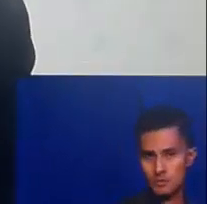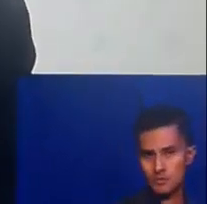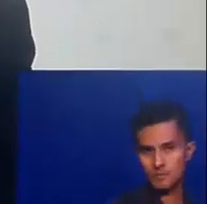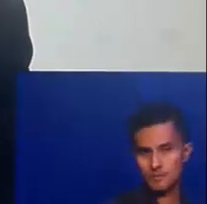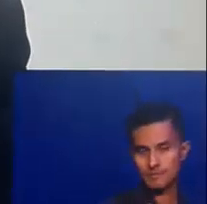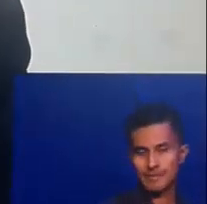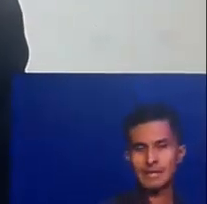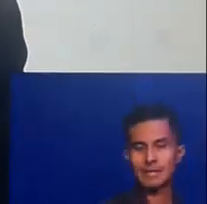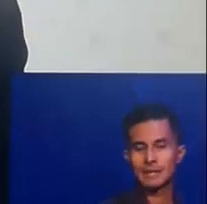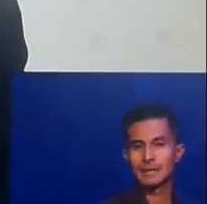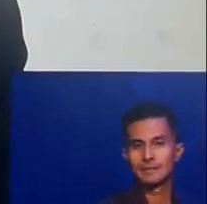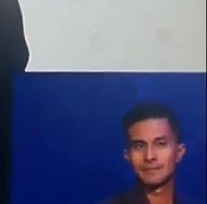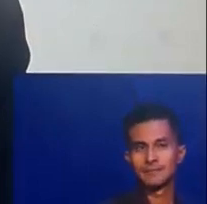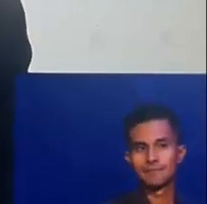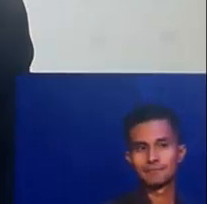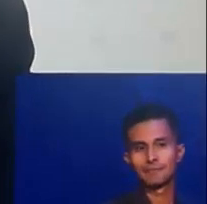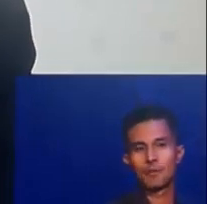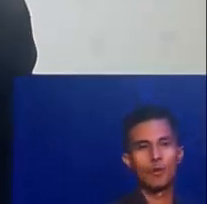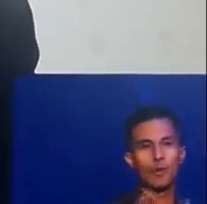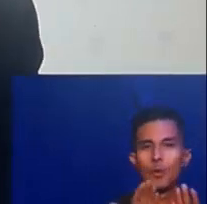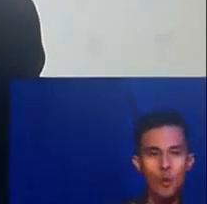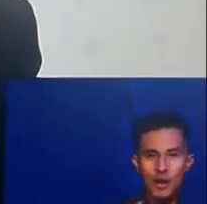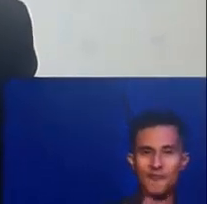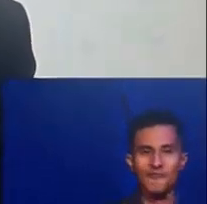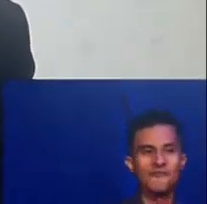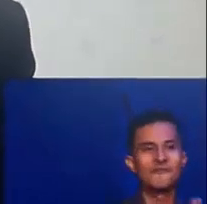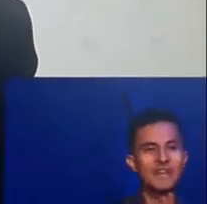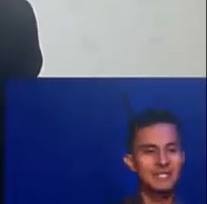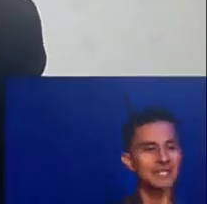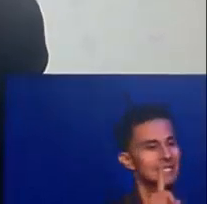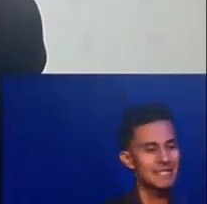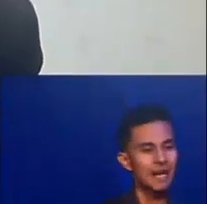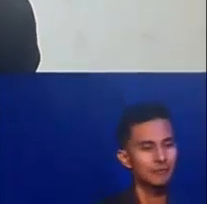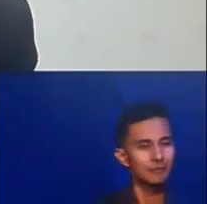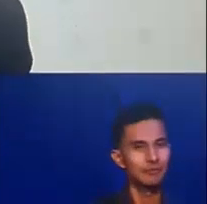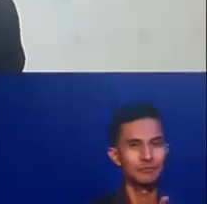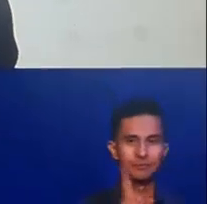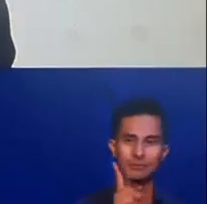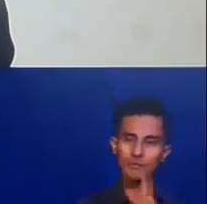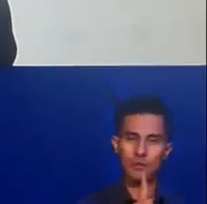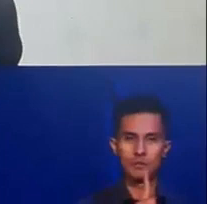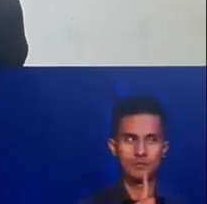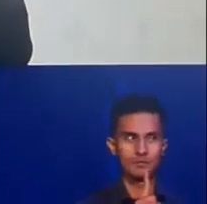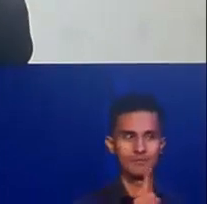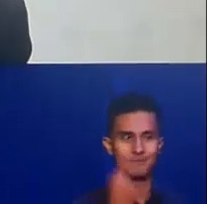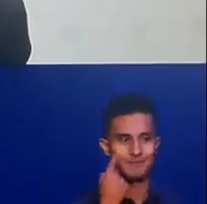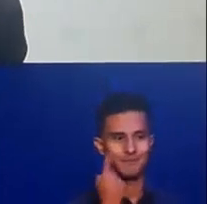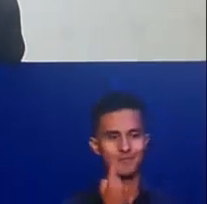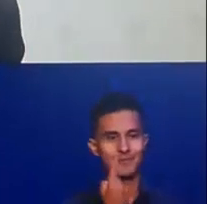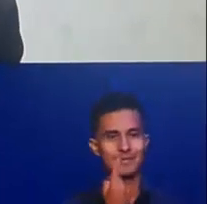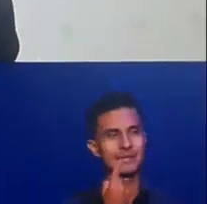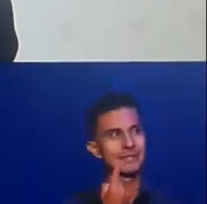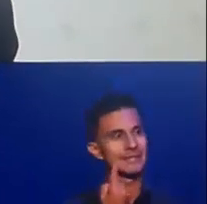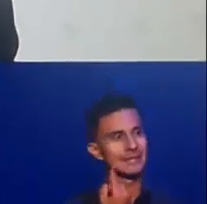tenga una fecha, como ahorita se está manejando, para el día X, ¿sí? Tenemos que ser muy pendientes del